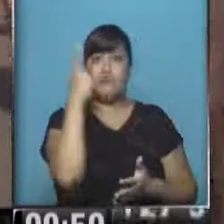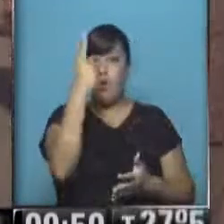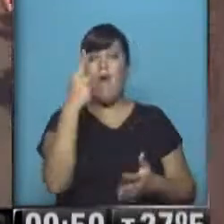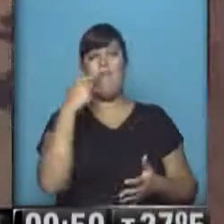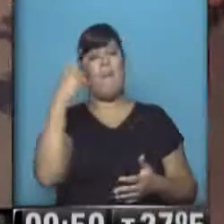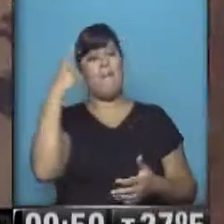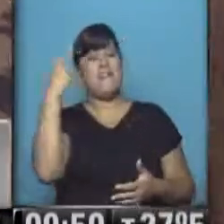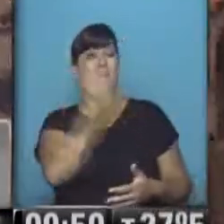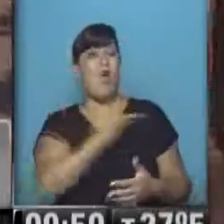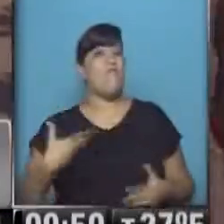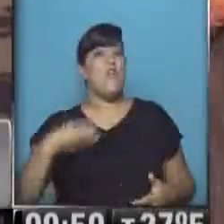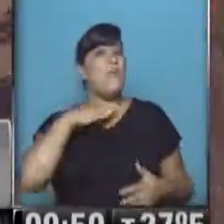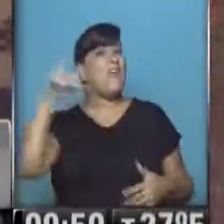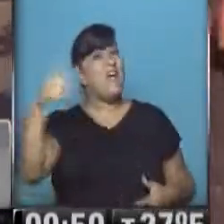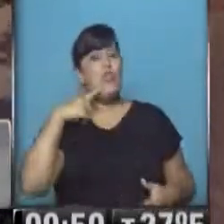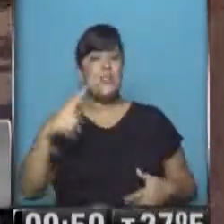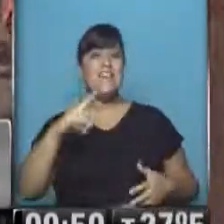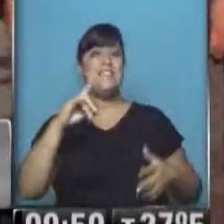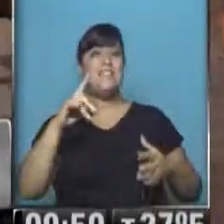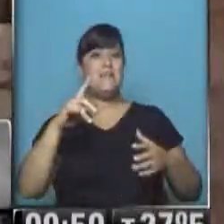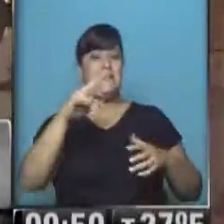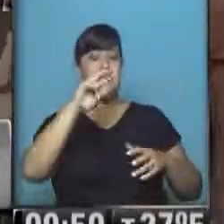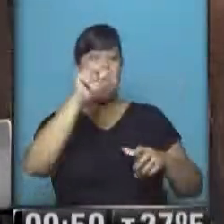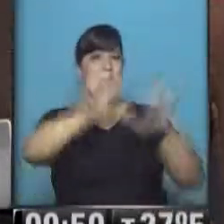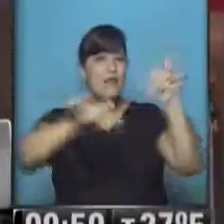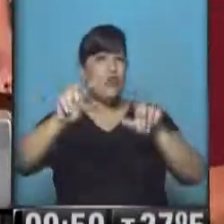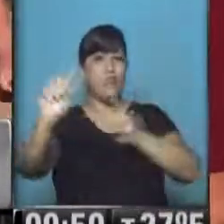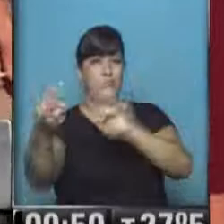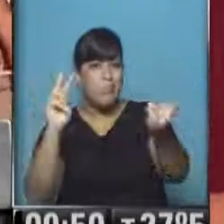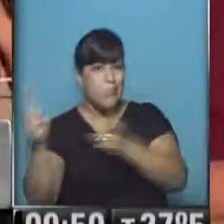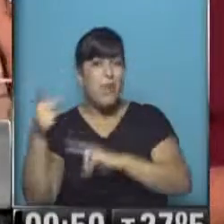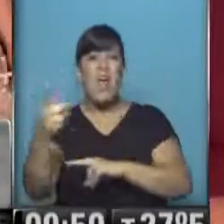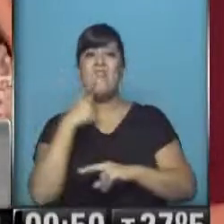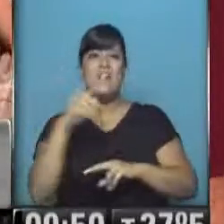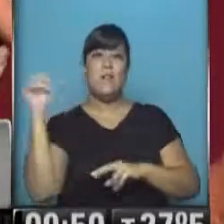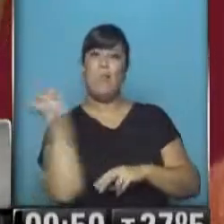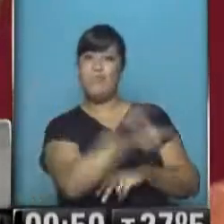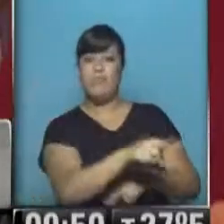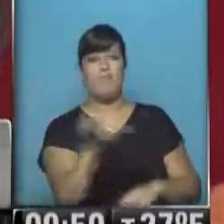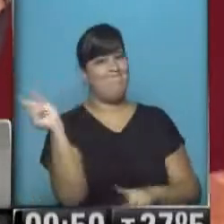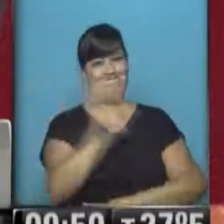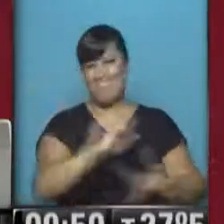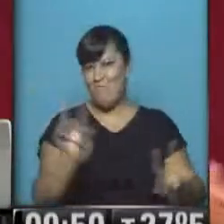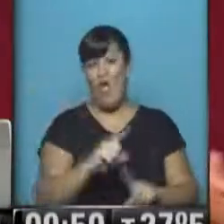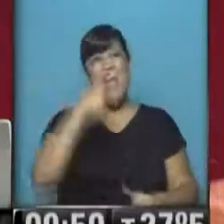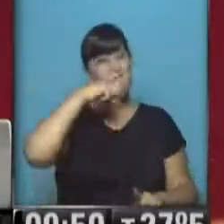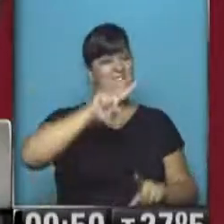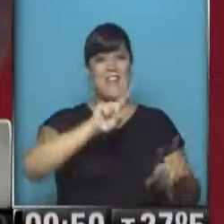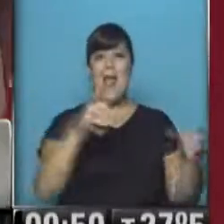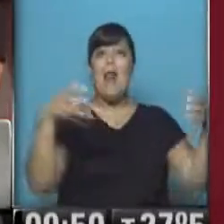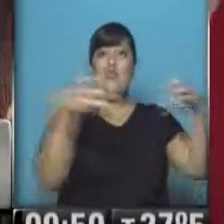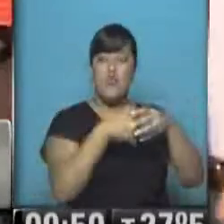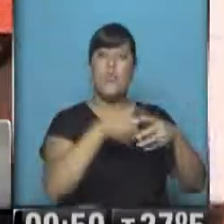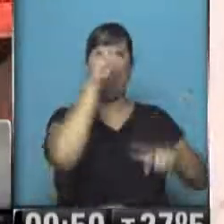mexicano de que los restos encontrados en el basurero en cúpula pertenecían a ellos llegaron a la conclusión los argentinos